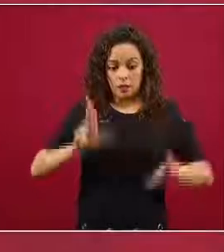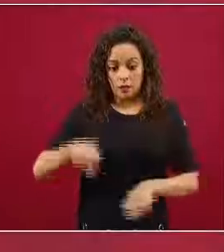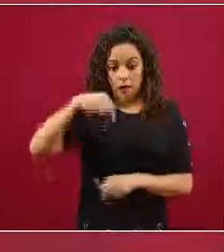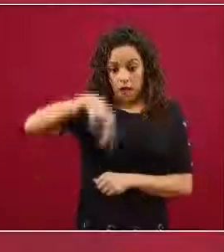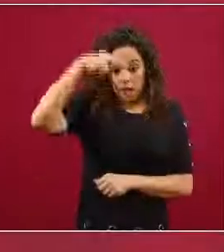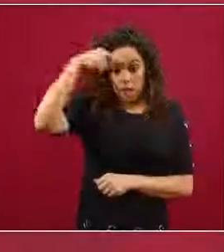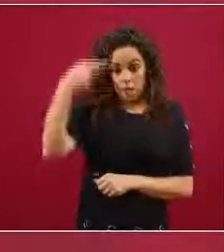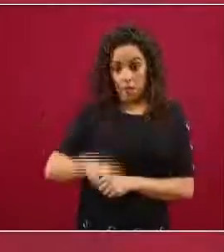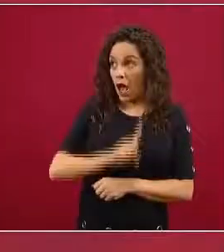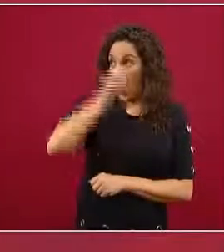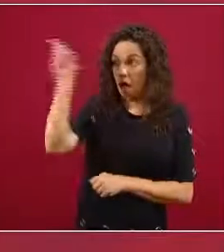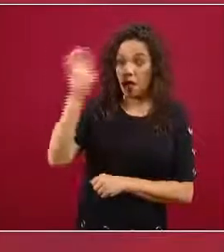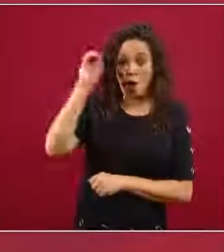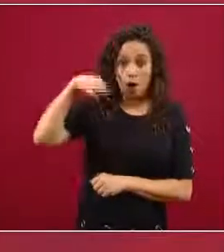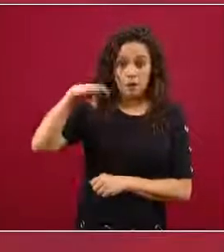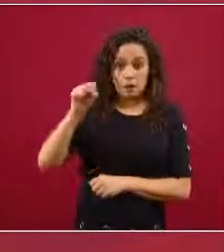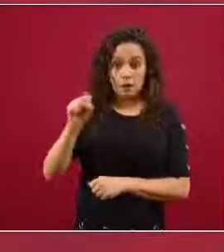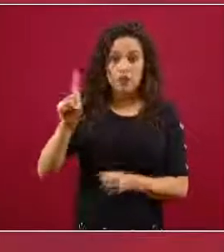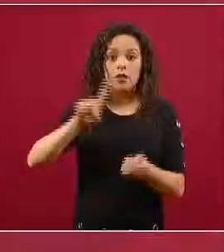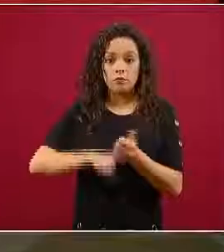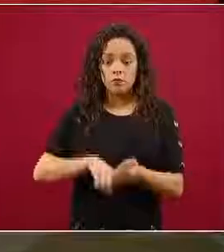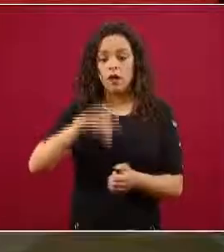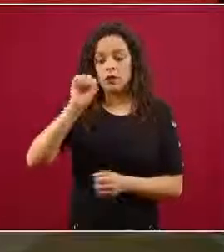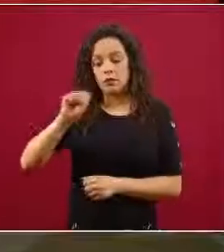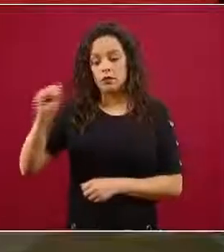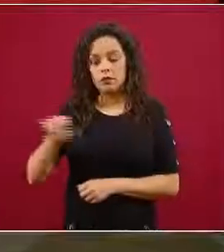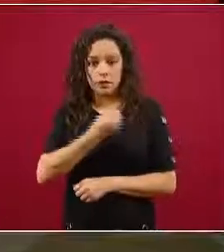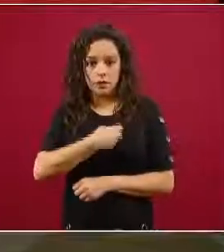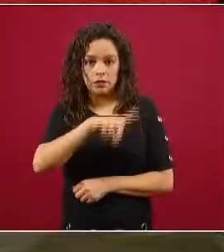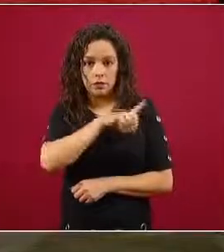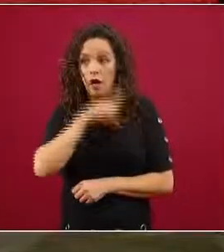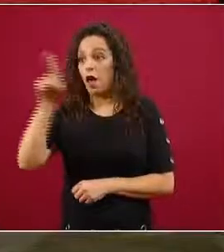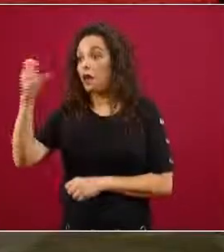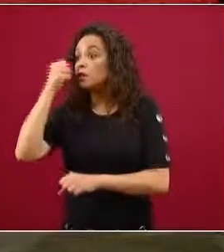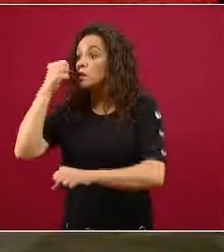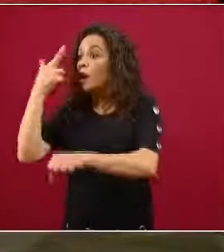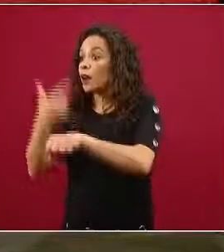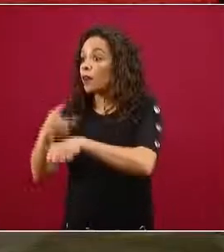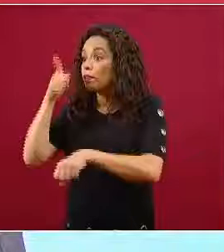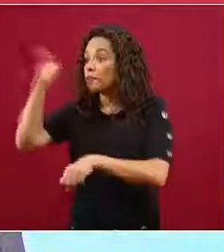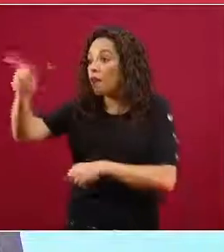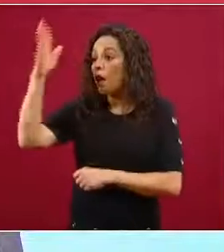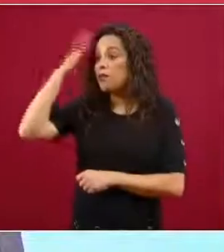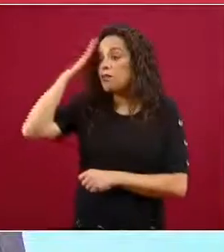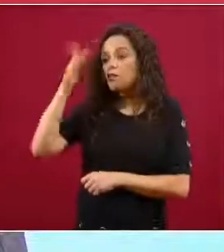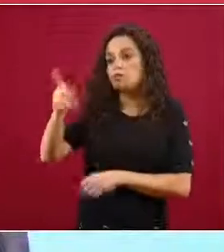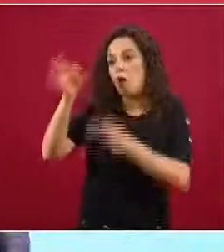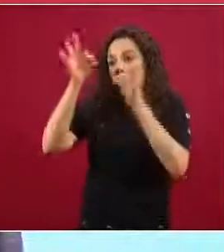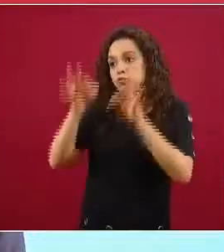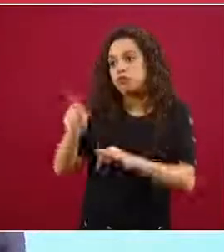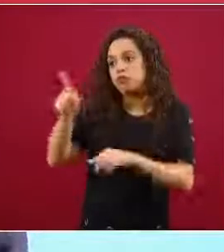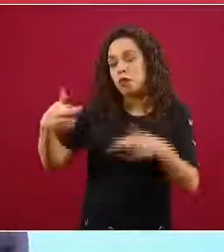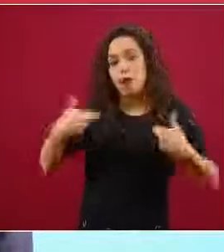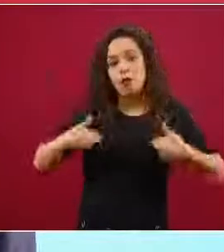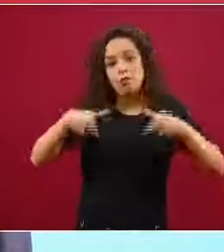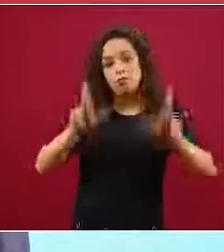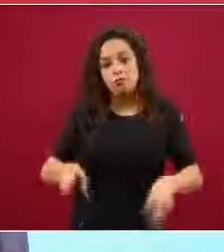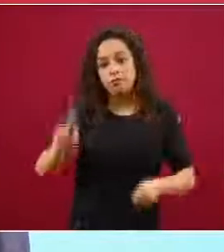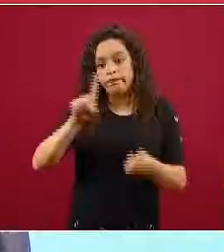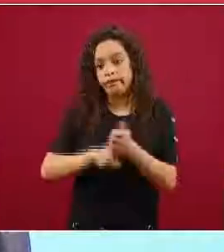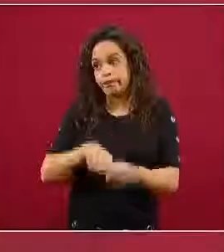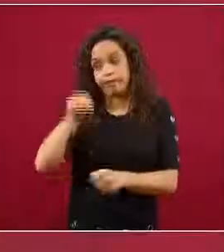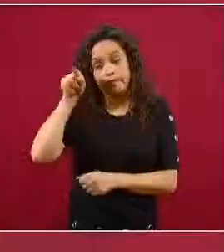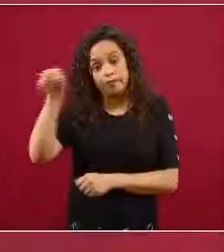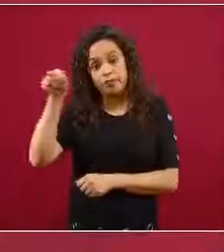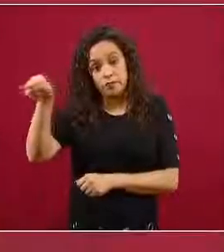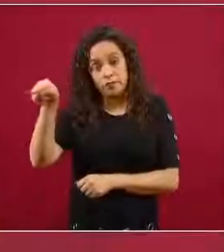Mundial de la Salud? La Secretaría de Salud. El secretario de Salud tiene la atribución específica de representar, él es el miembro